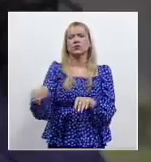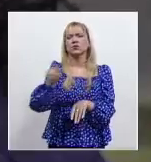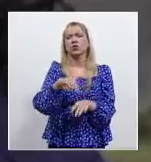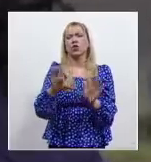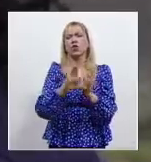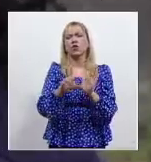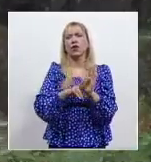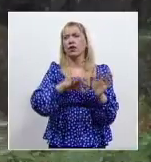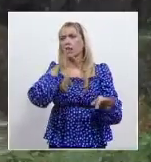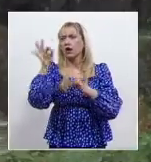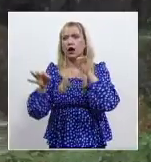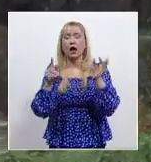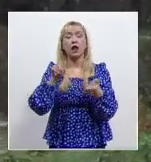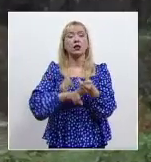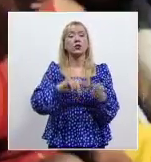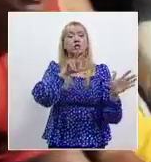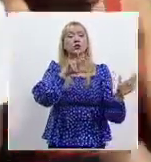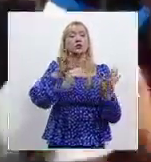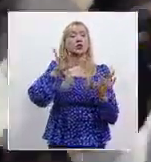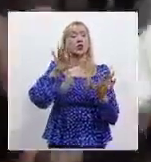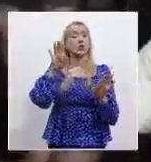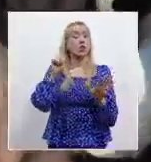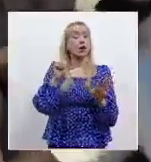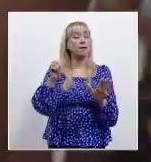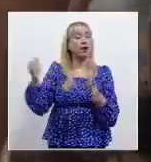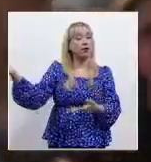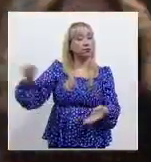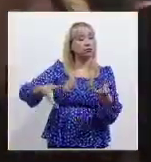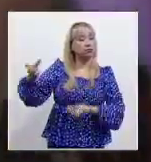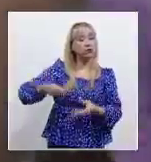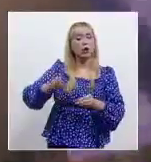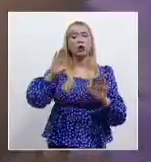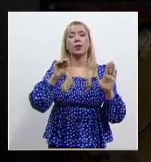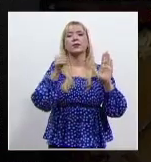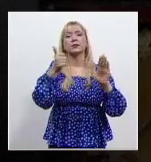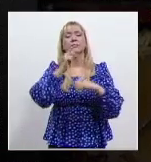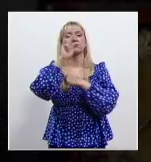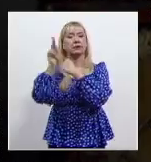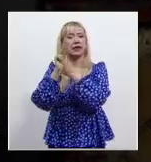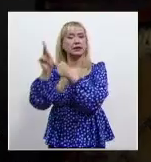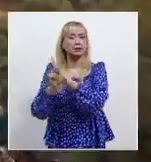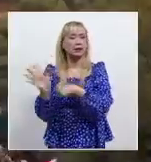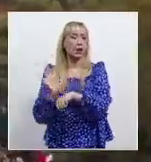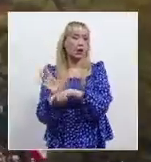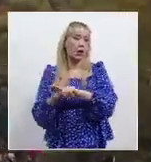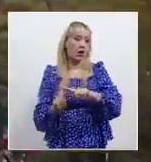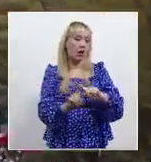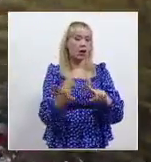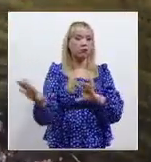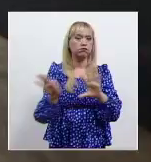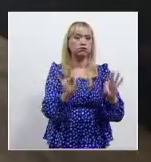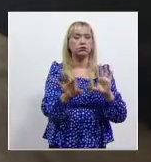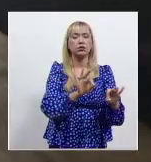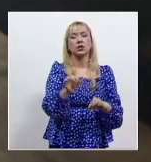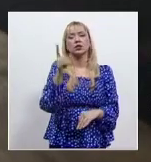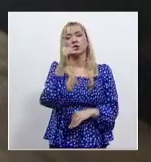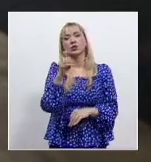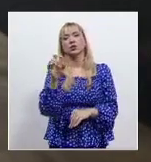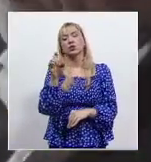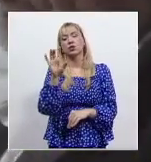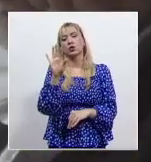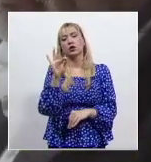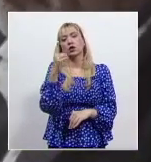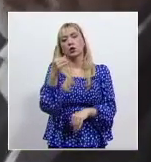se recibieron 859 títulos de 96 países. Se recibieron 141